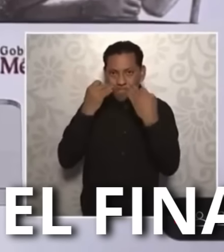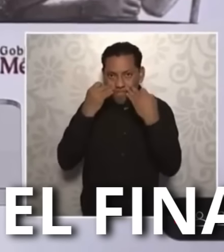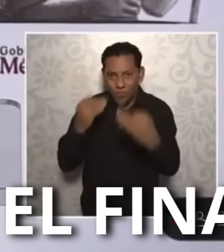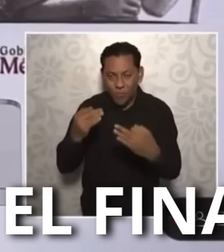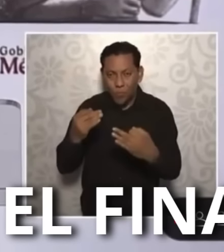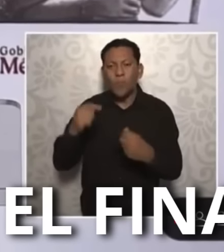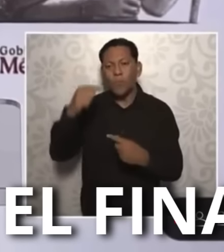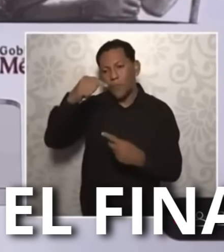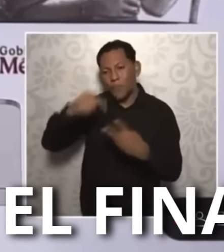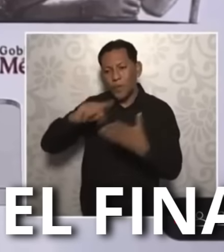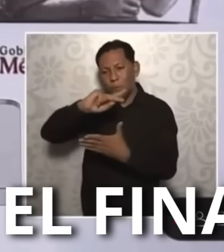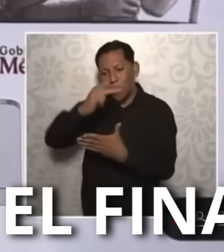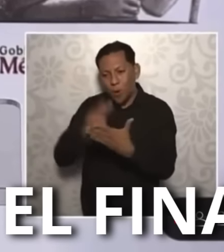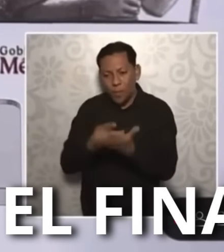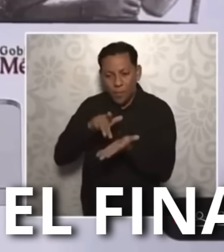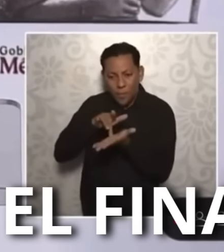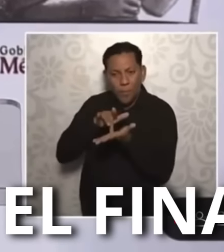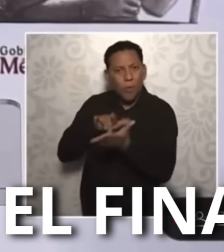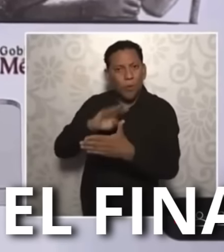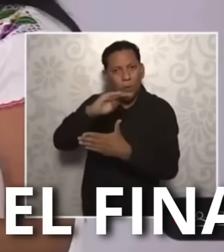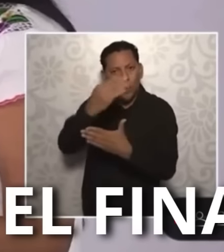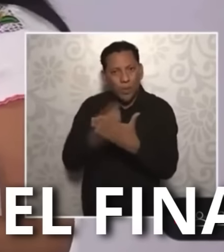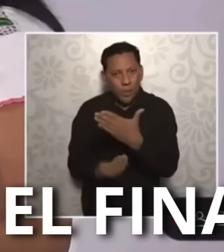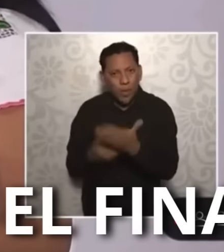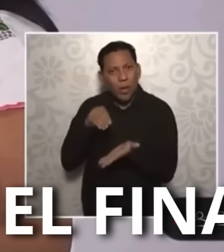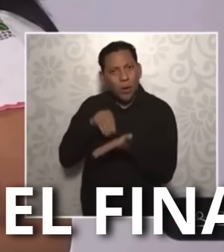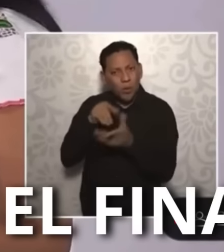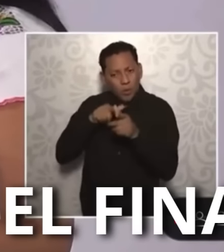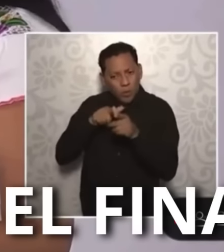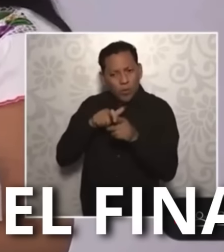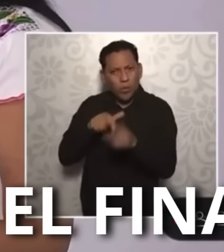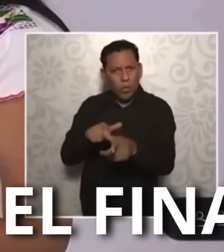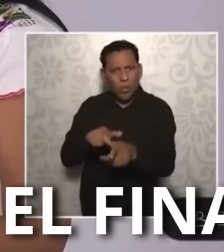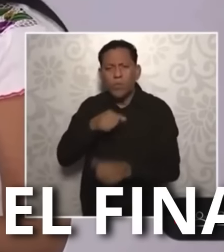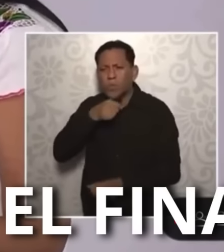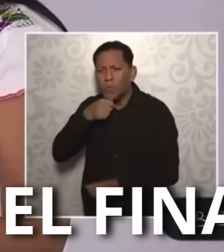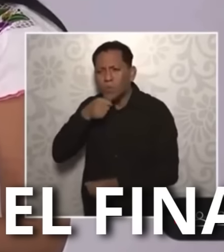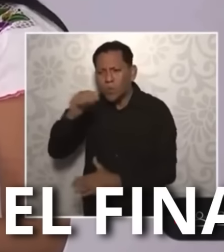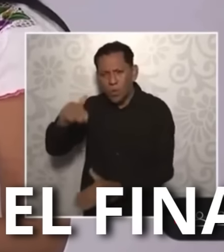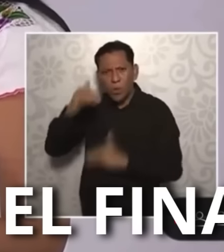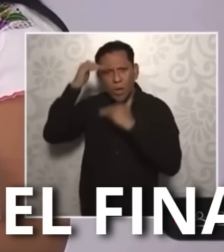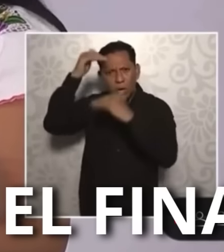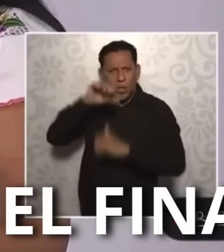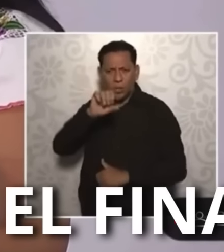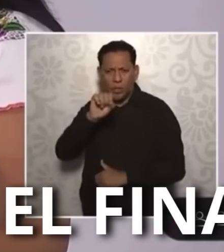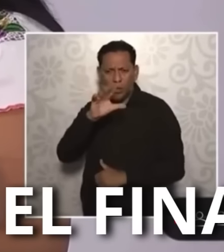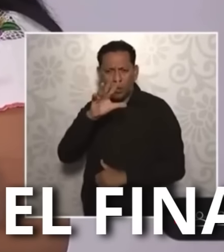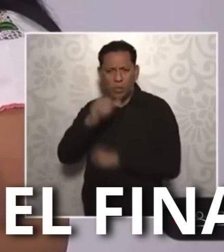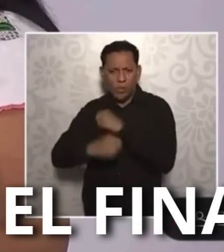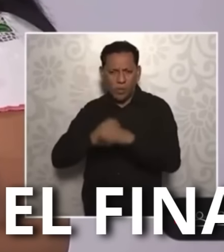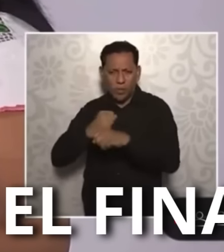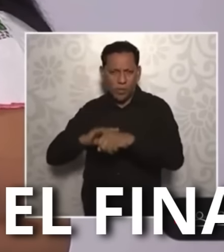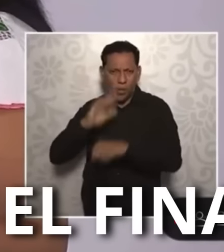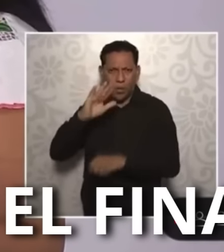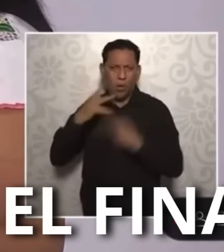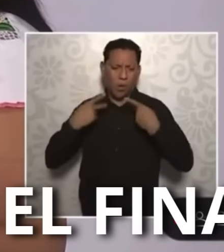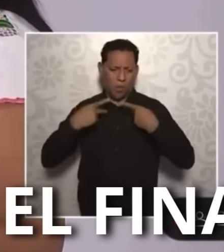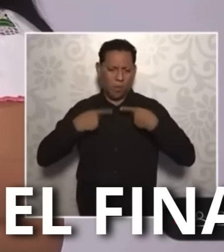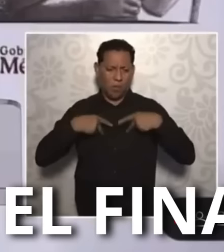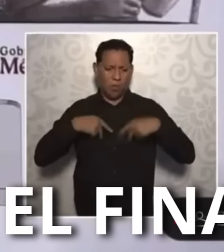de bienestar van a continuar. Las pensiones de los adultos mayores, las pensiones para personas